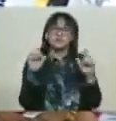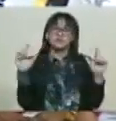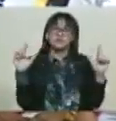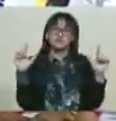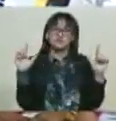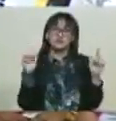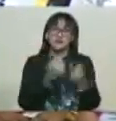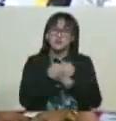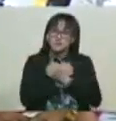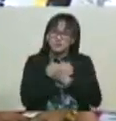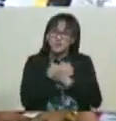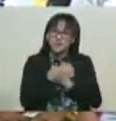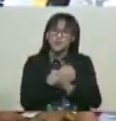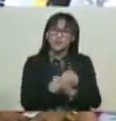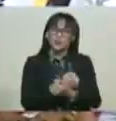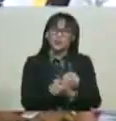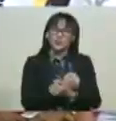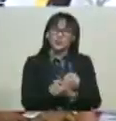amorosa